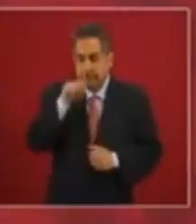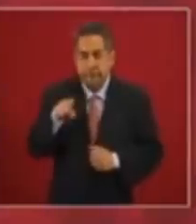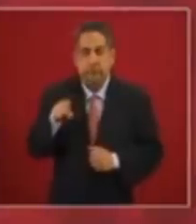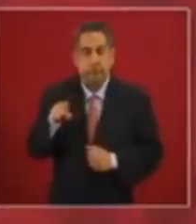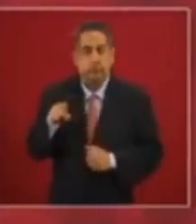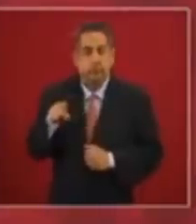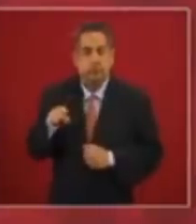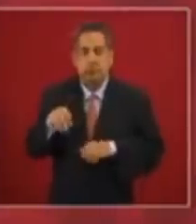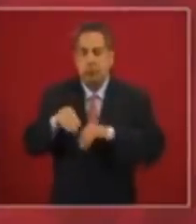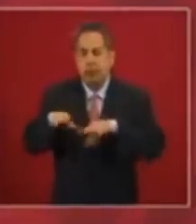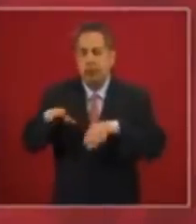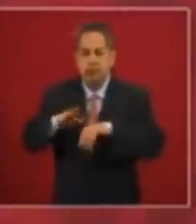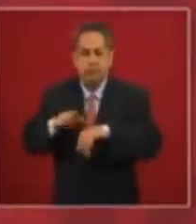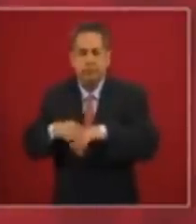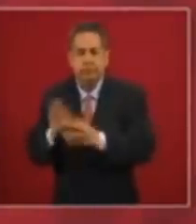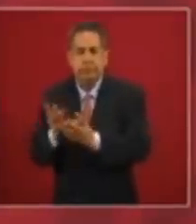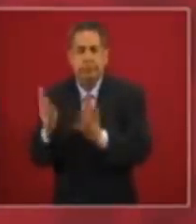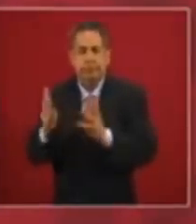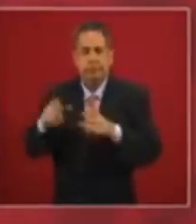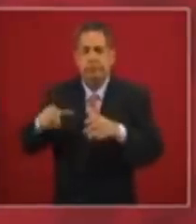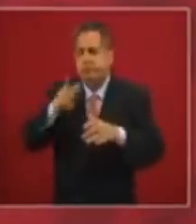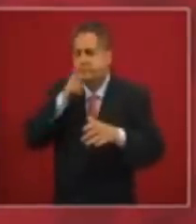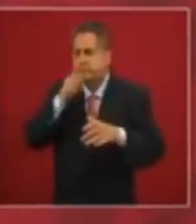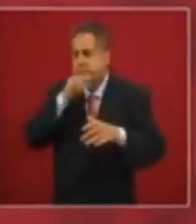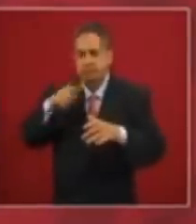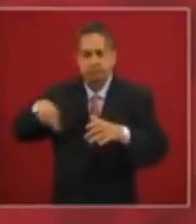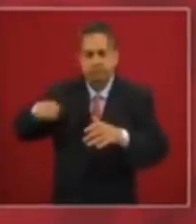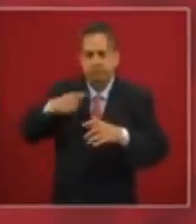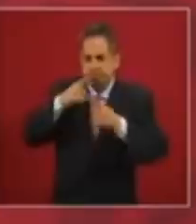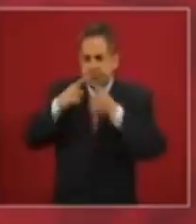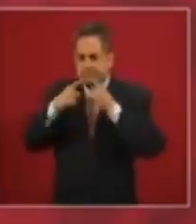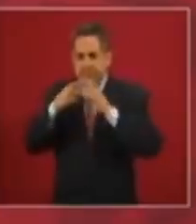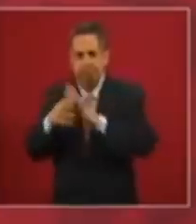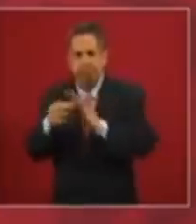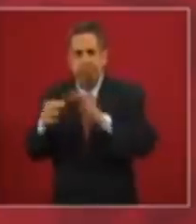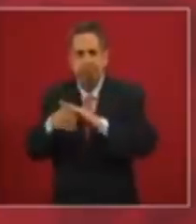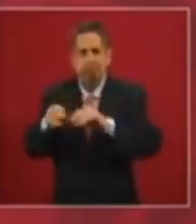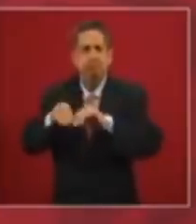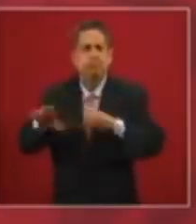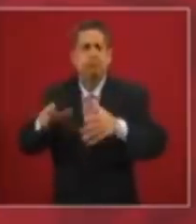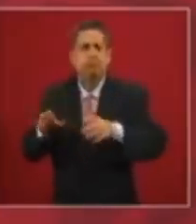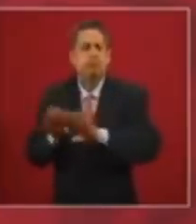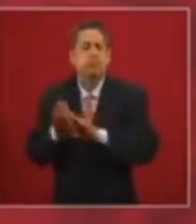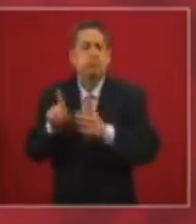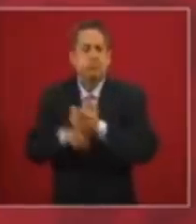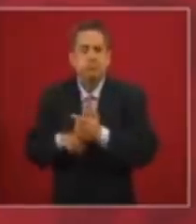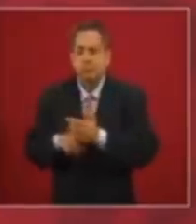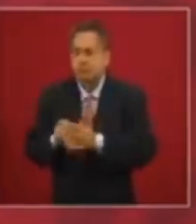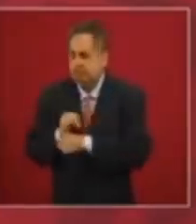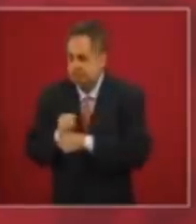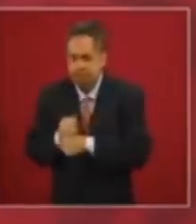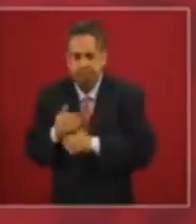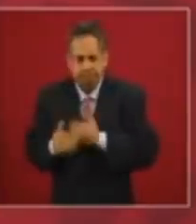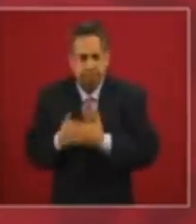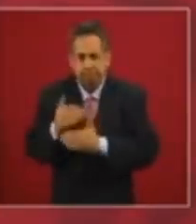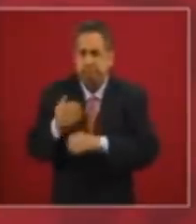informó a las mamás, a los papás de los jóvenes, de cómo va la